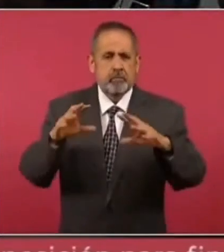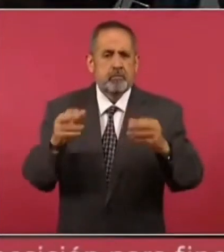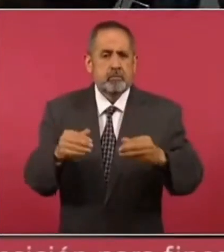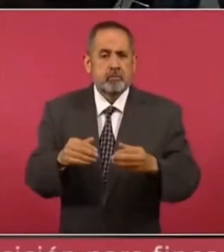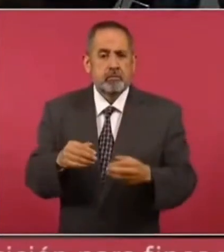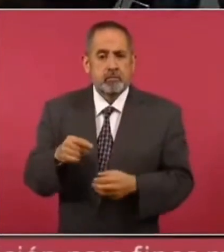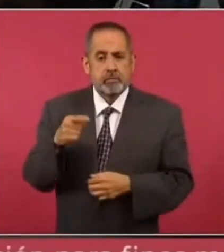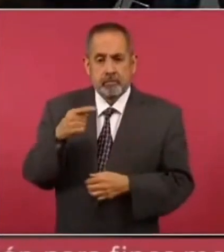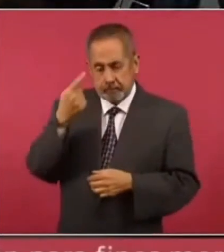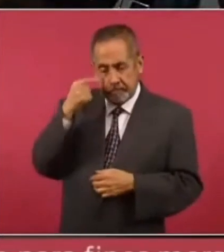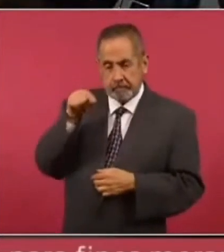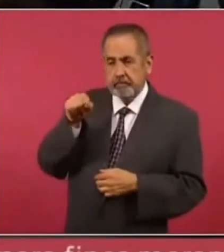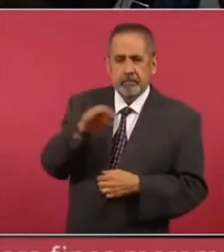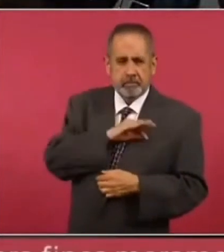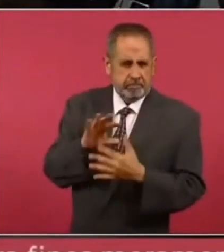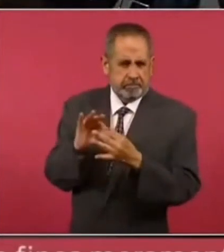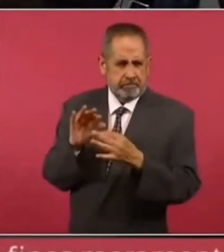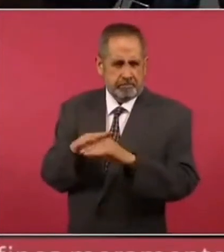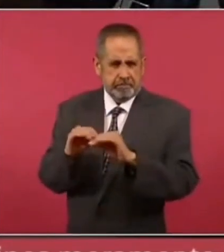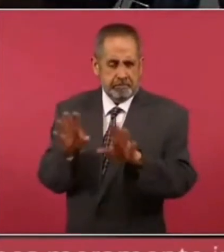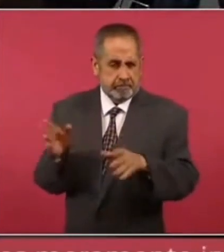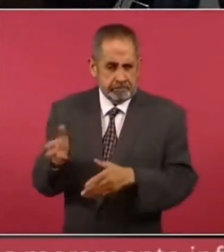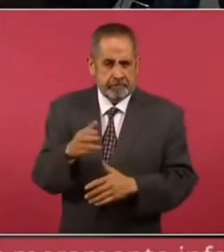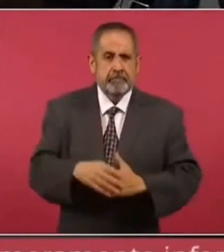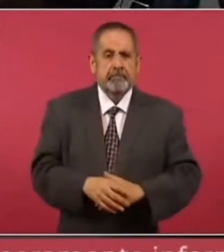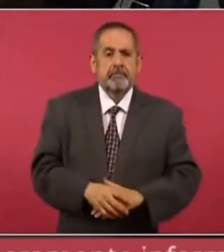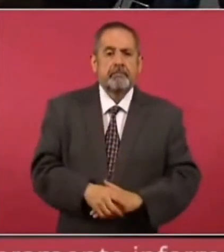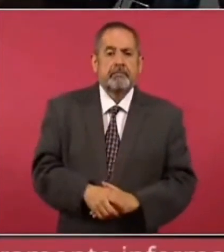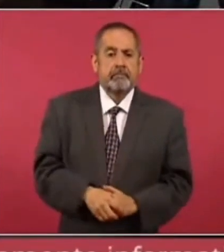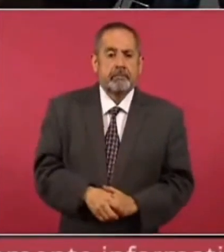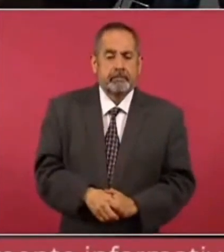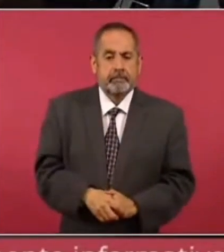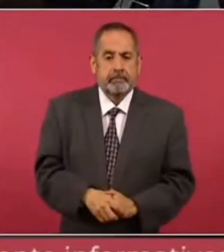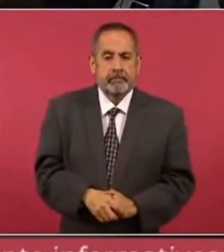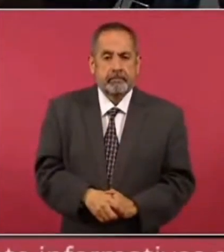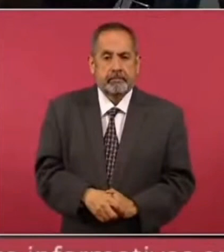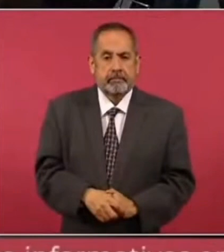Lamoye, que puede hablar más al respecto.